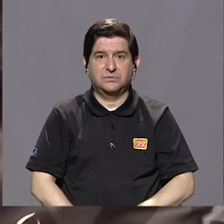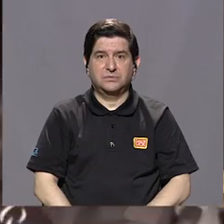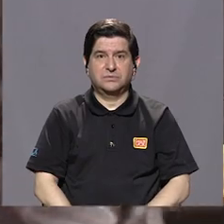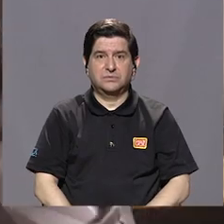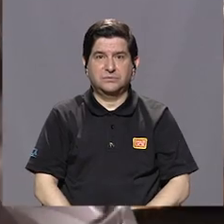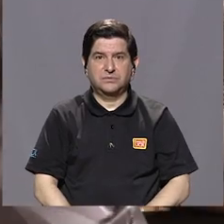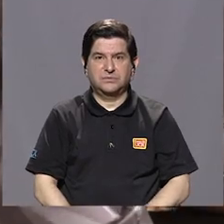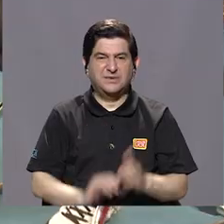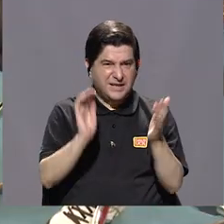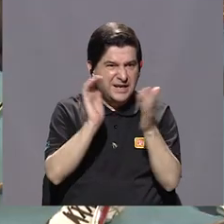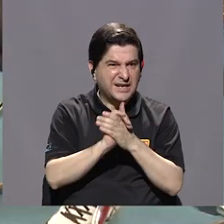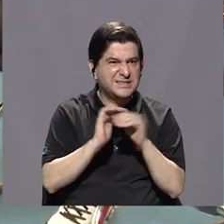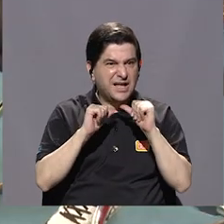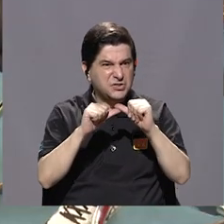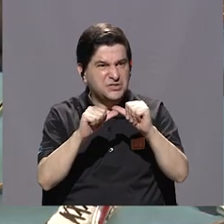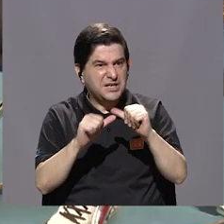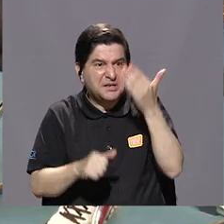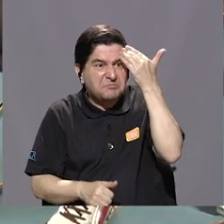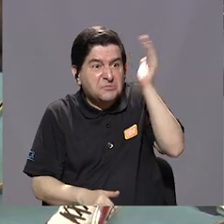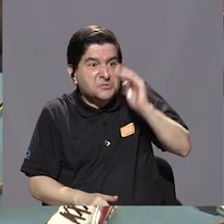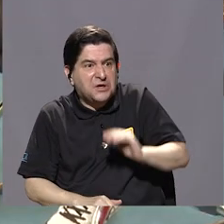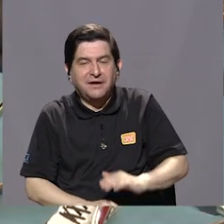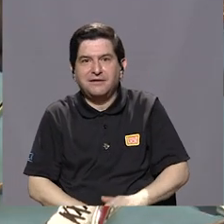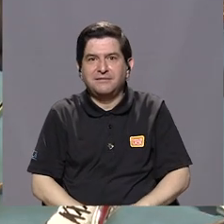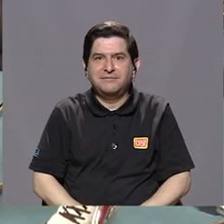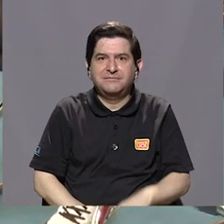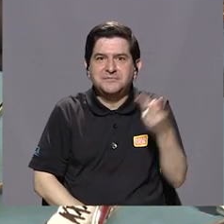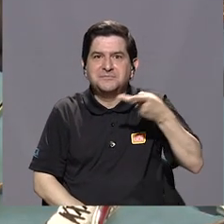Estaremos casados, Brian, todavía. Y Brian y yo.